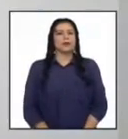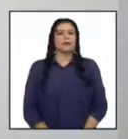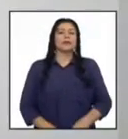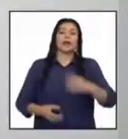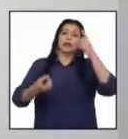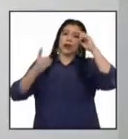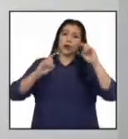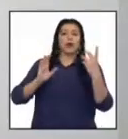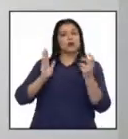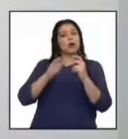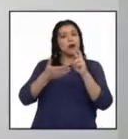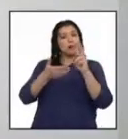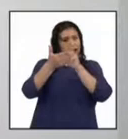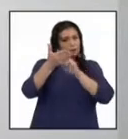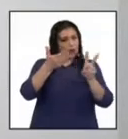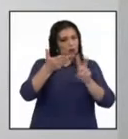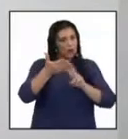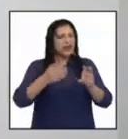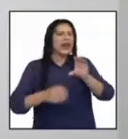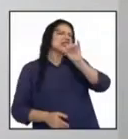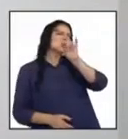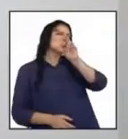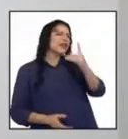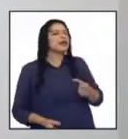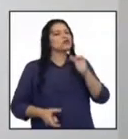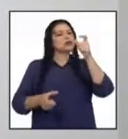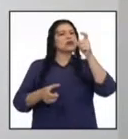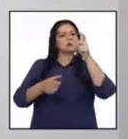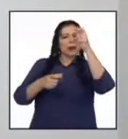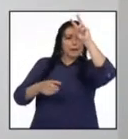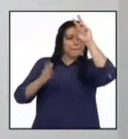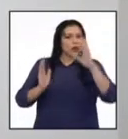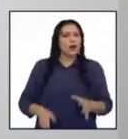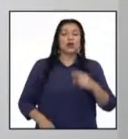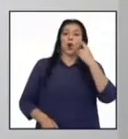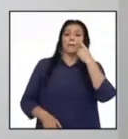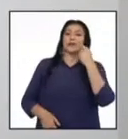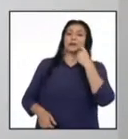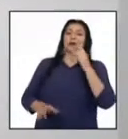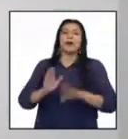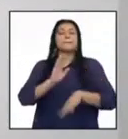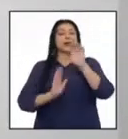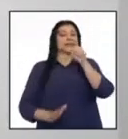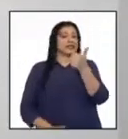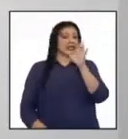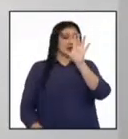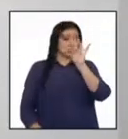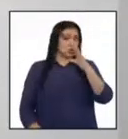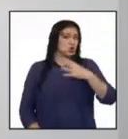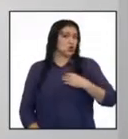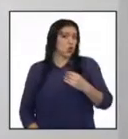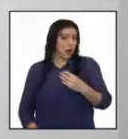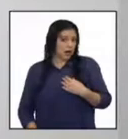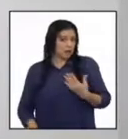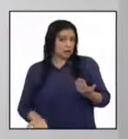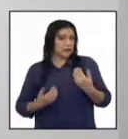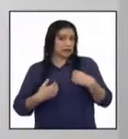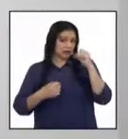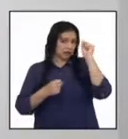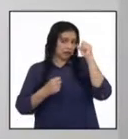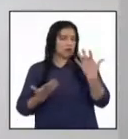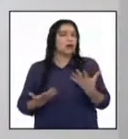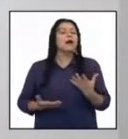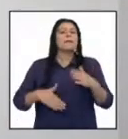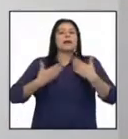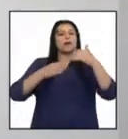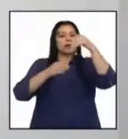Según dicho artículo, son ciudadanos los peruanos y peruanas mayores de 18 años. Para